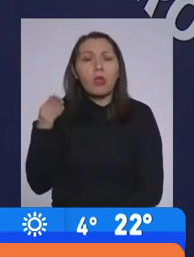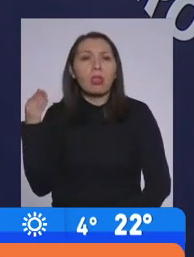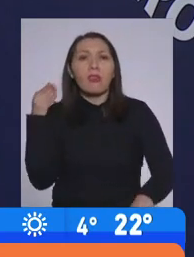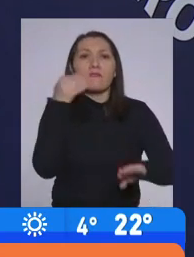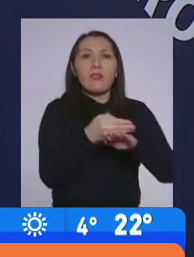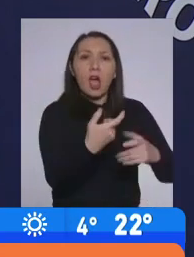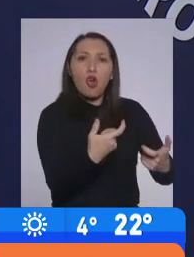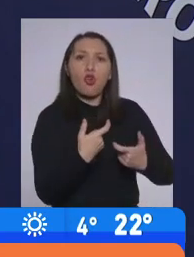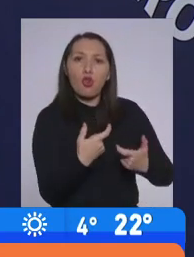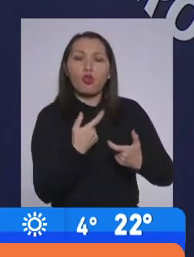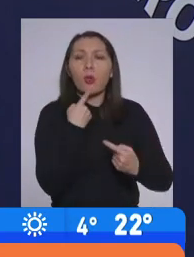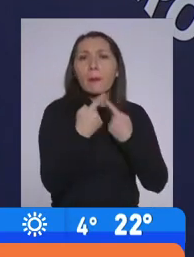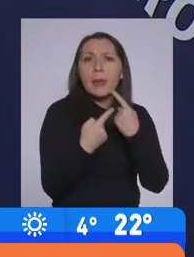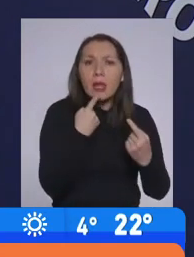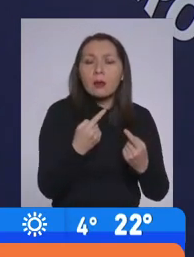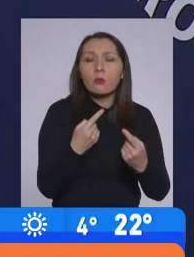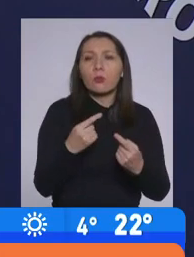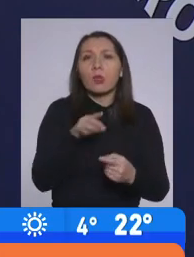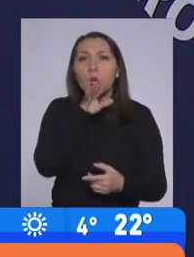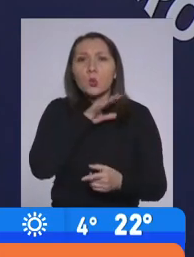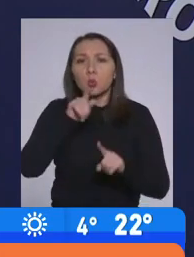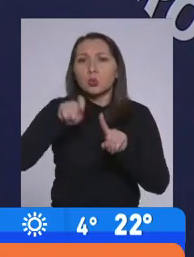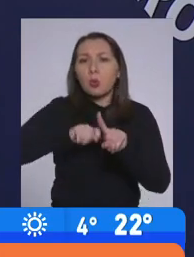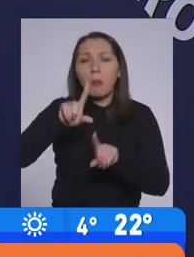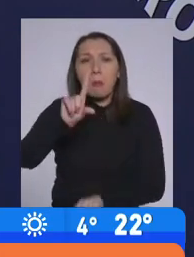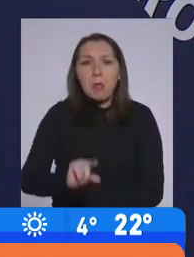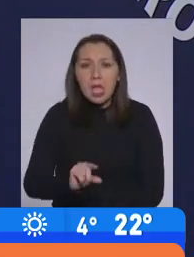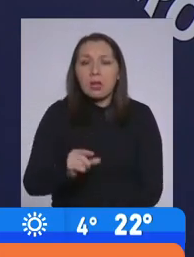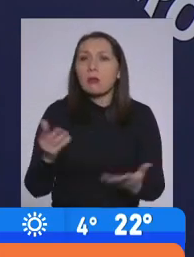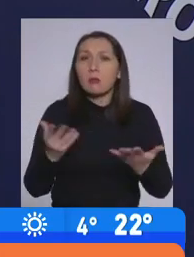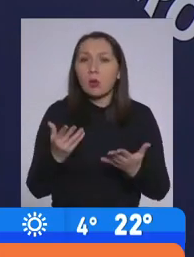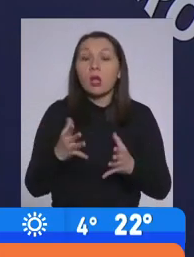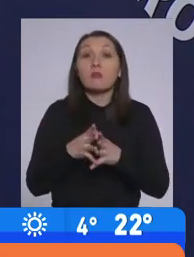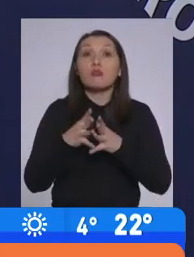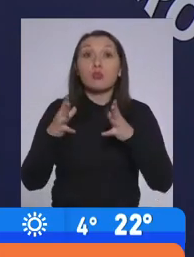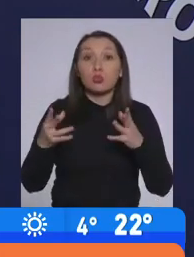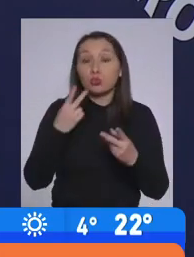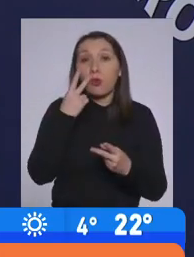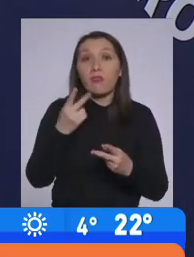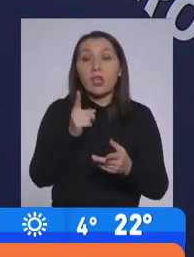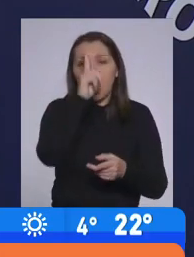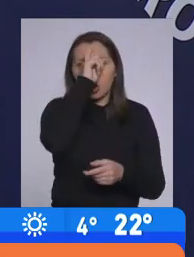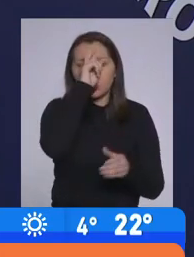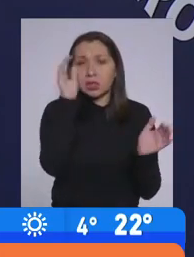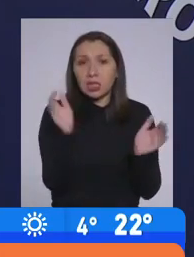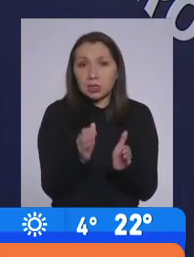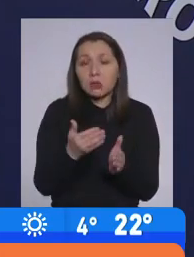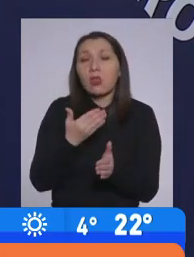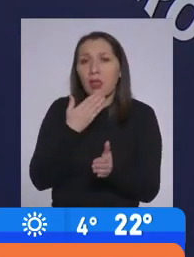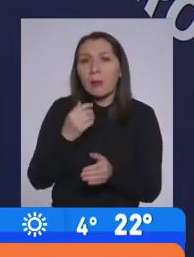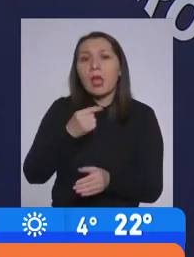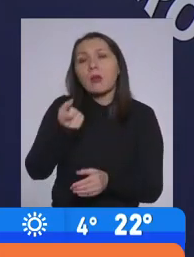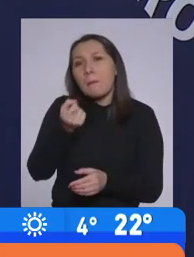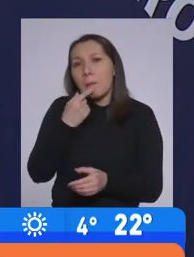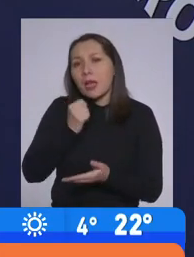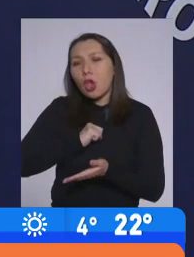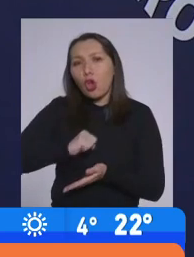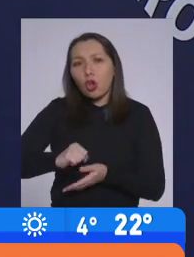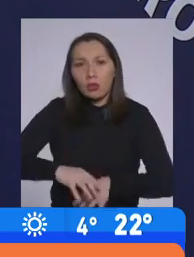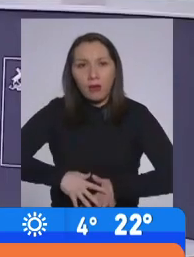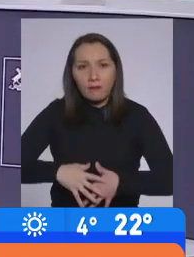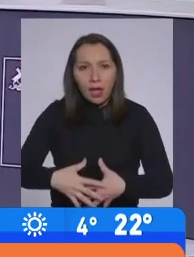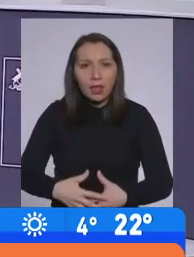consultas en el uso de preservativos debido a la demanda que hemos visto en los consultorios y también de anticonceptivos